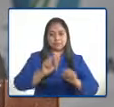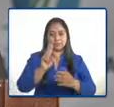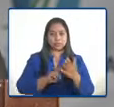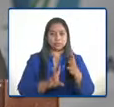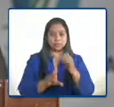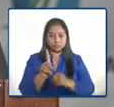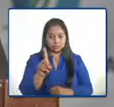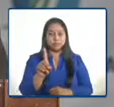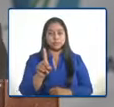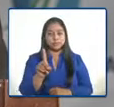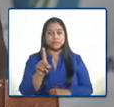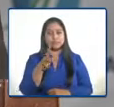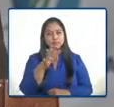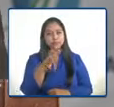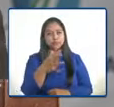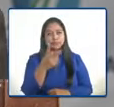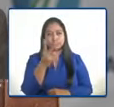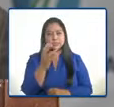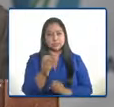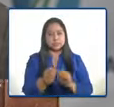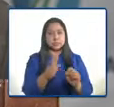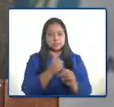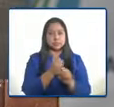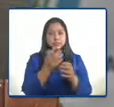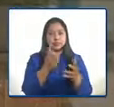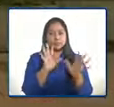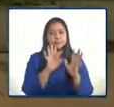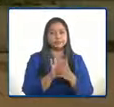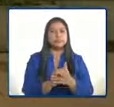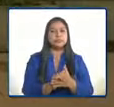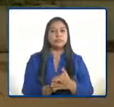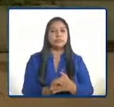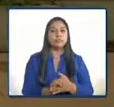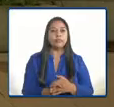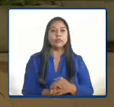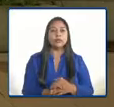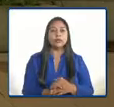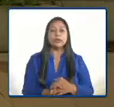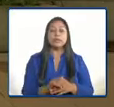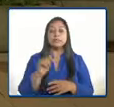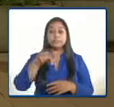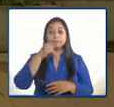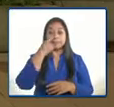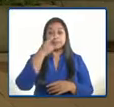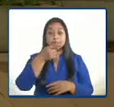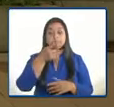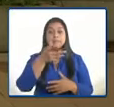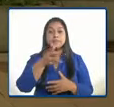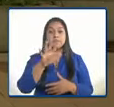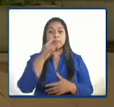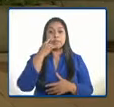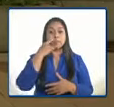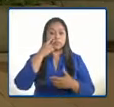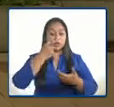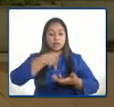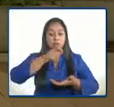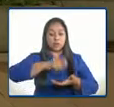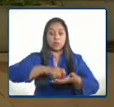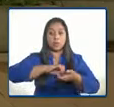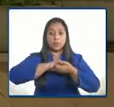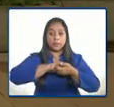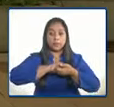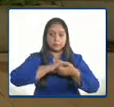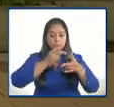2001, aproximadamente 20 años ya casi. De tal manera de que este convenio enmendado dio